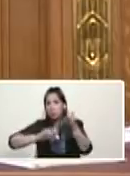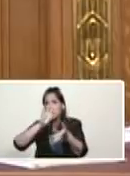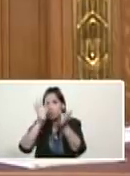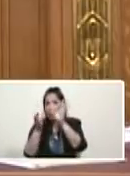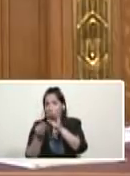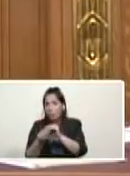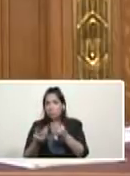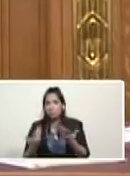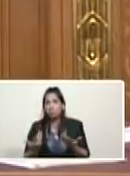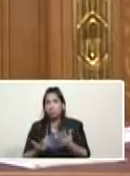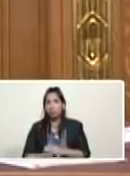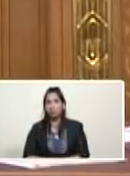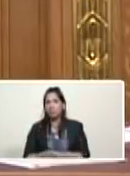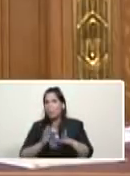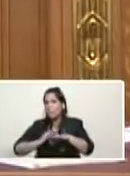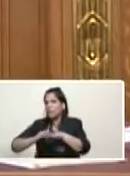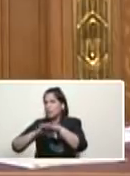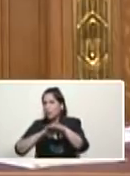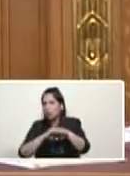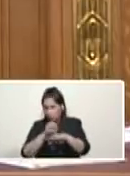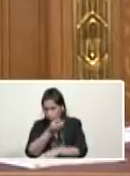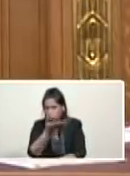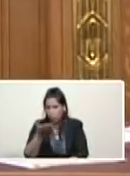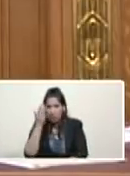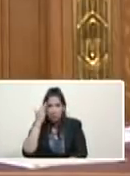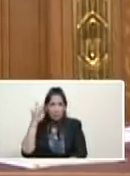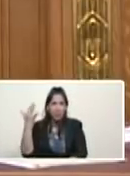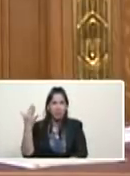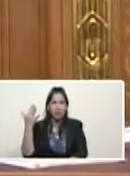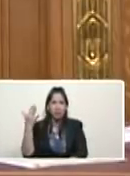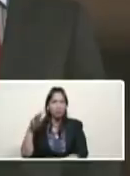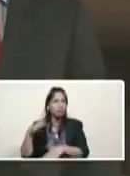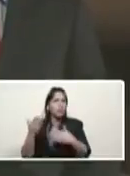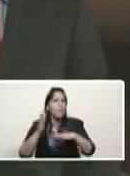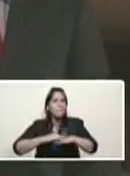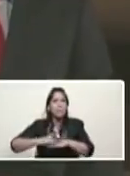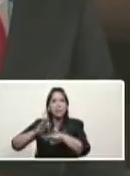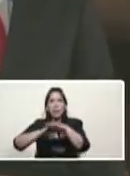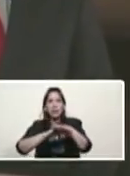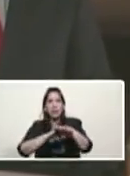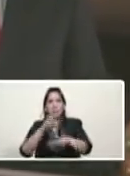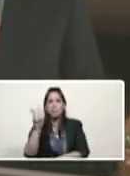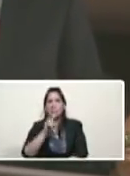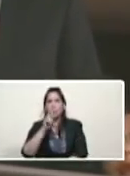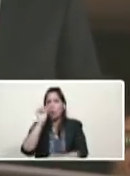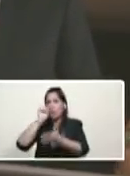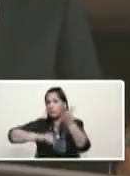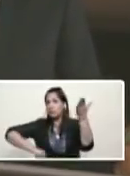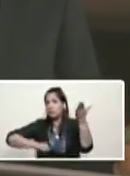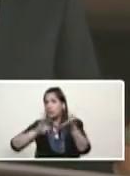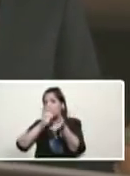A Víctor Clar. ¿Ustedes se imaginan qué sería de Venezuela sin los CLAP?